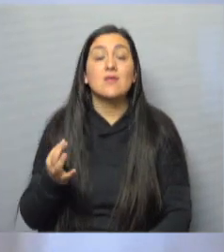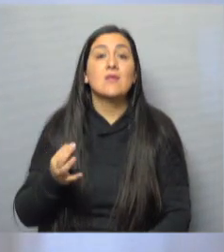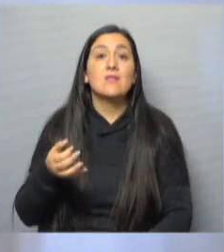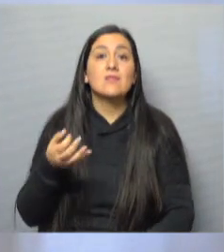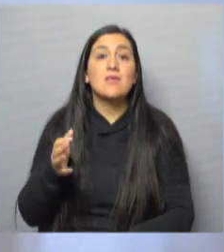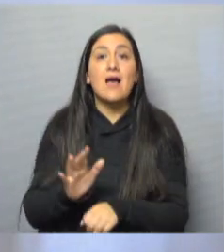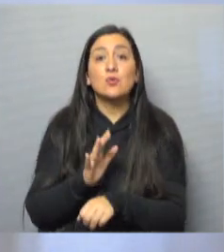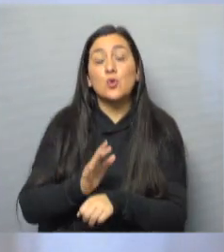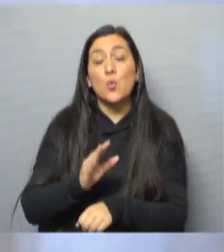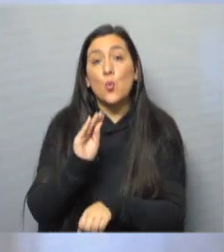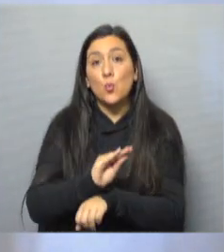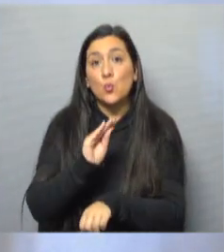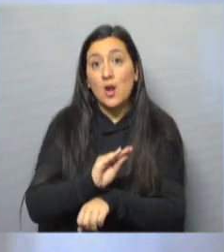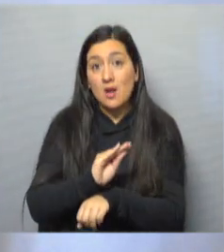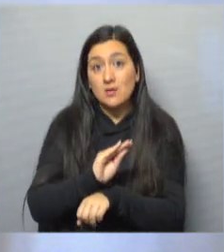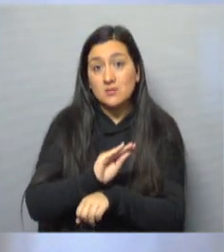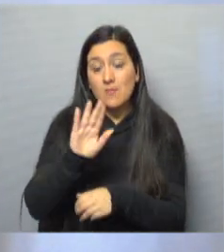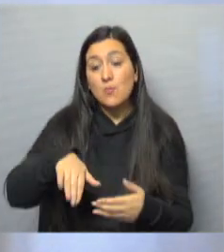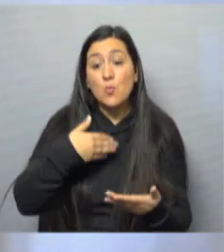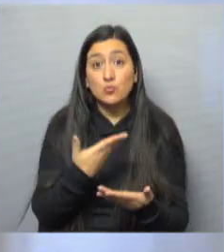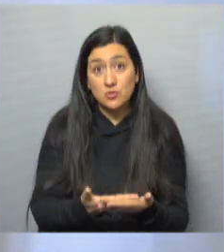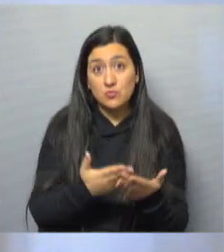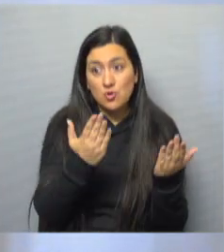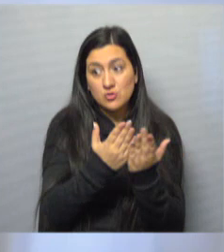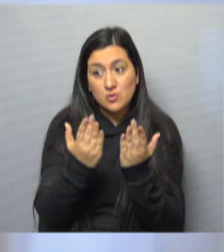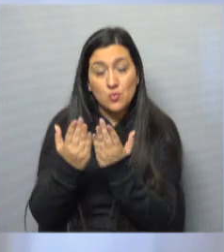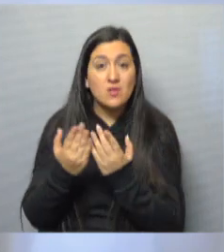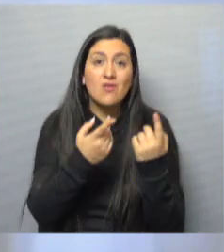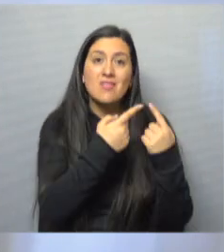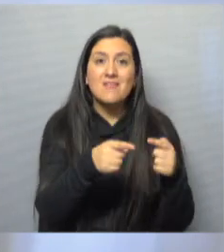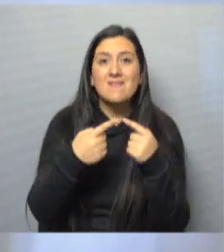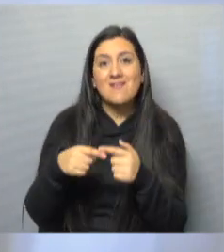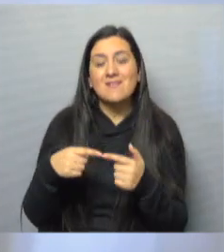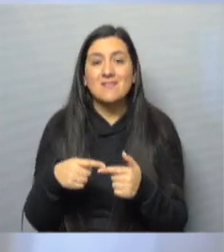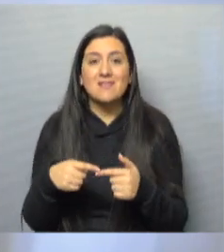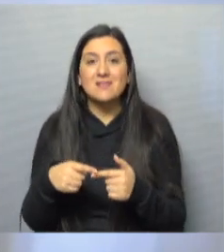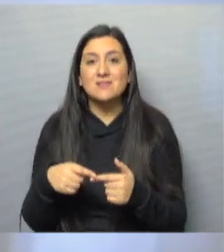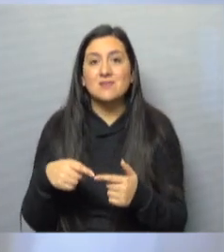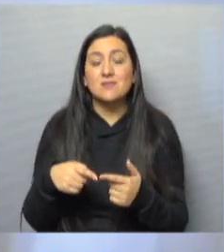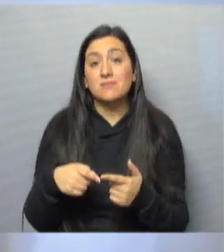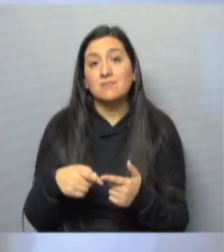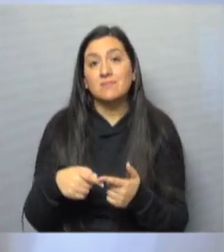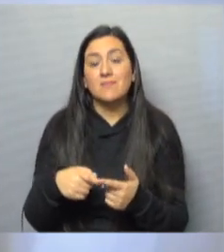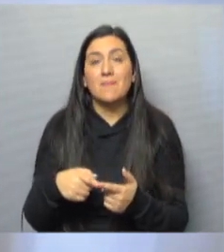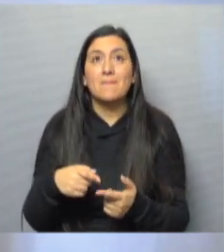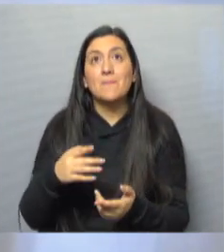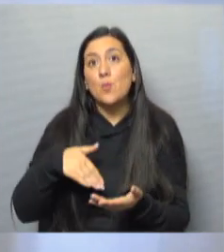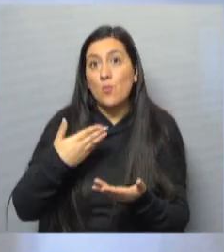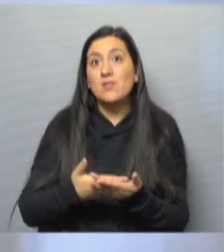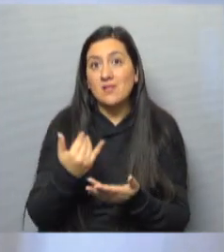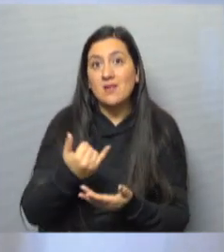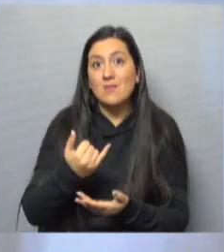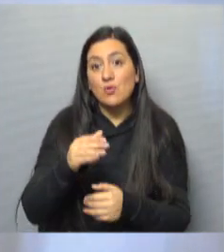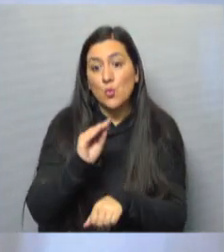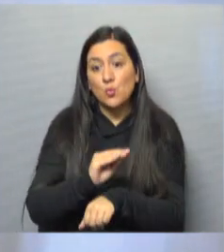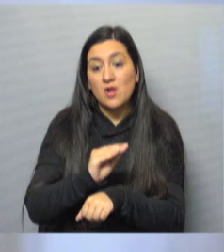propusimos los estudiantes en base a diversas inquietudes que teníamos del ámbito cultural una serie de